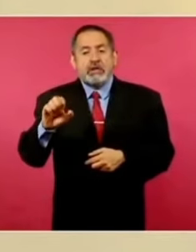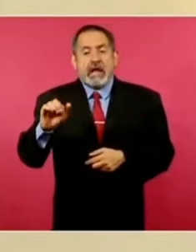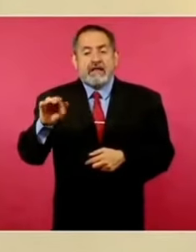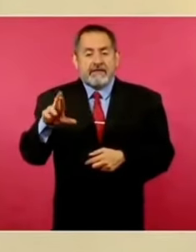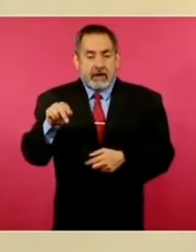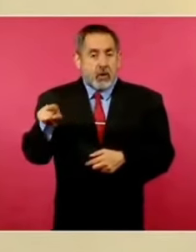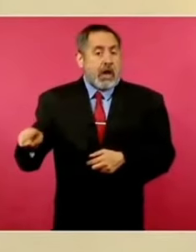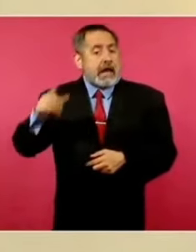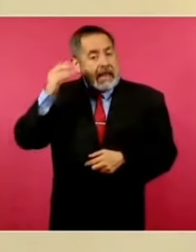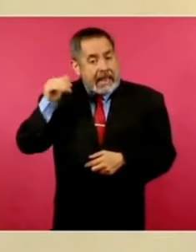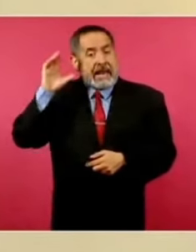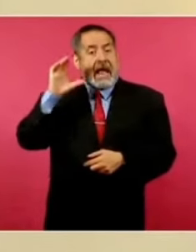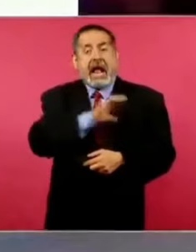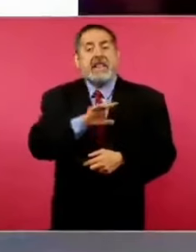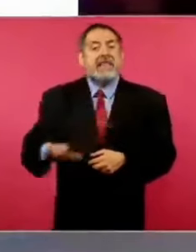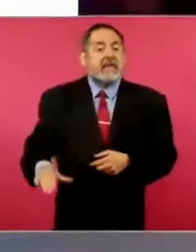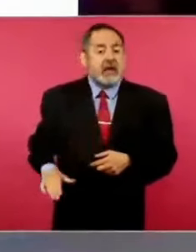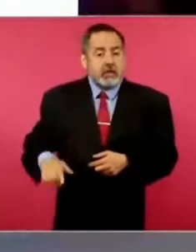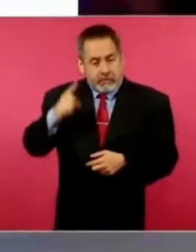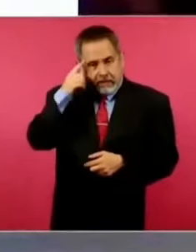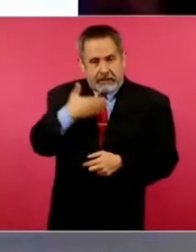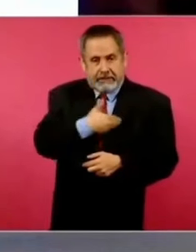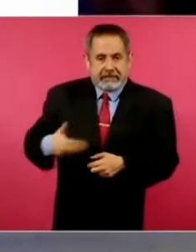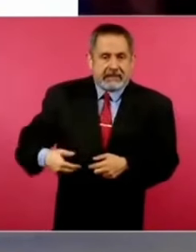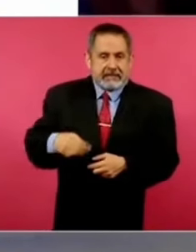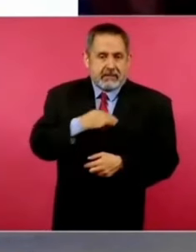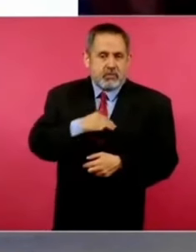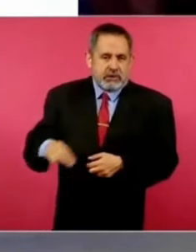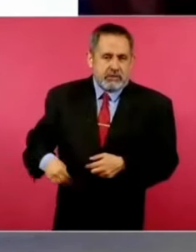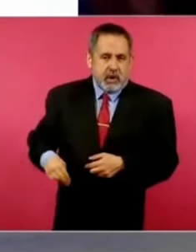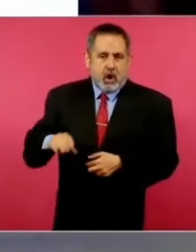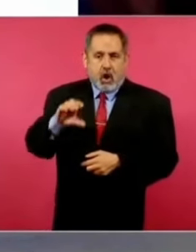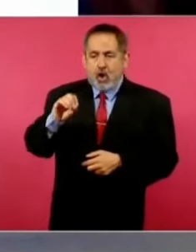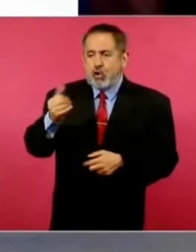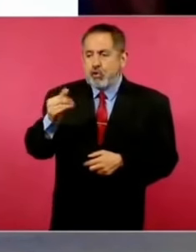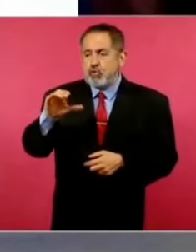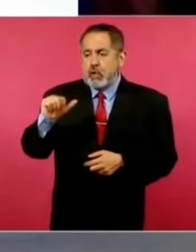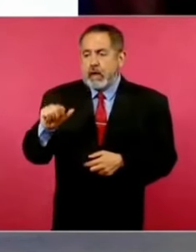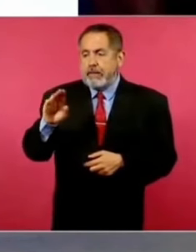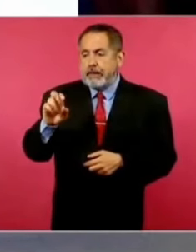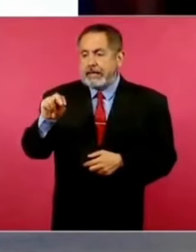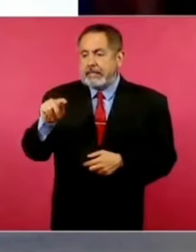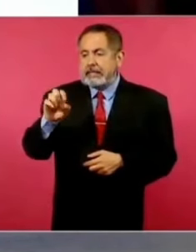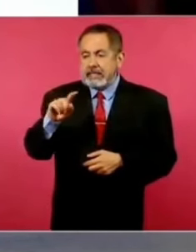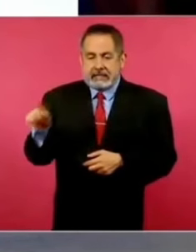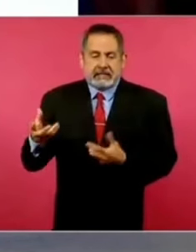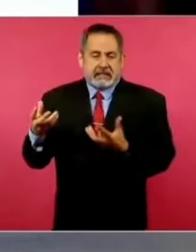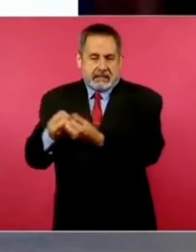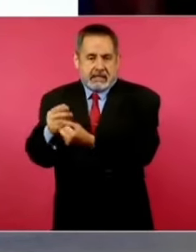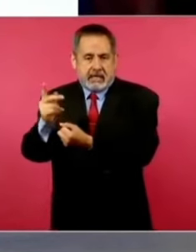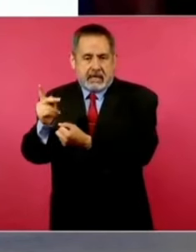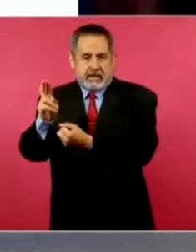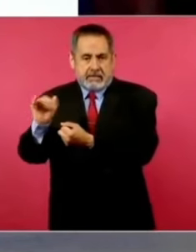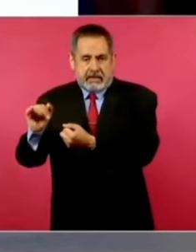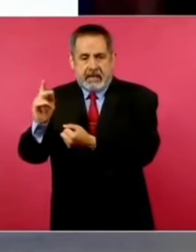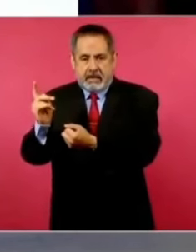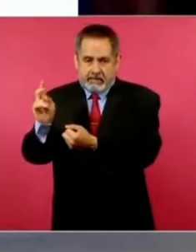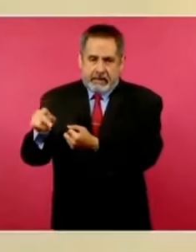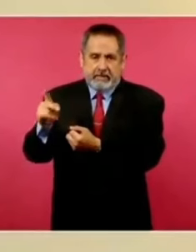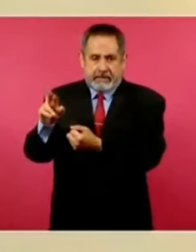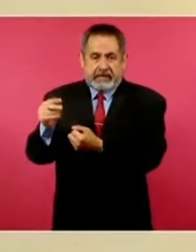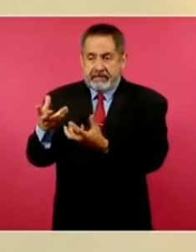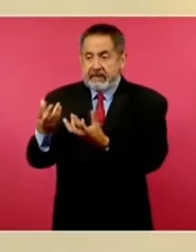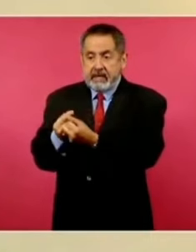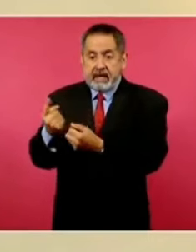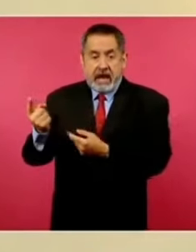fue candidato a la presidencia municipal de Coyuca de Benítez por la coalición pri pan PRD Y